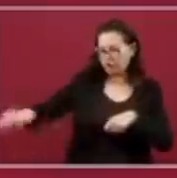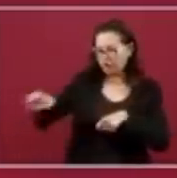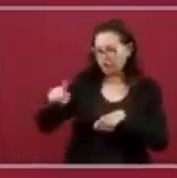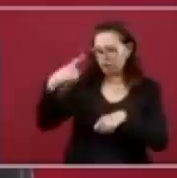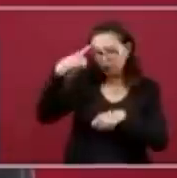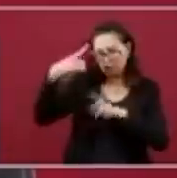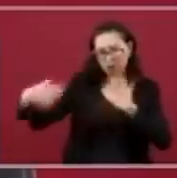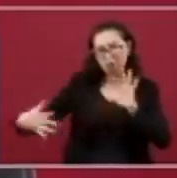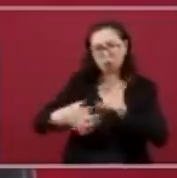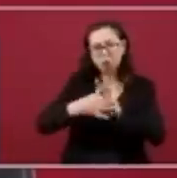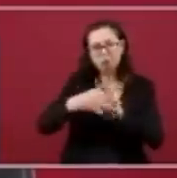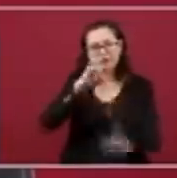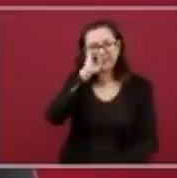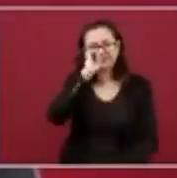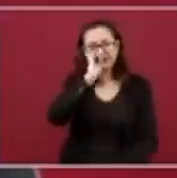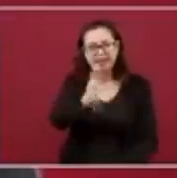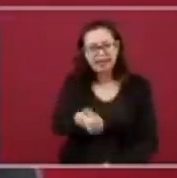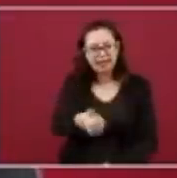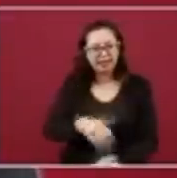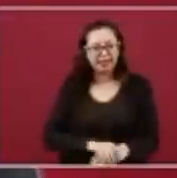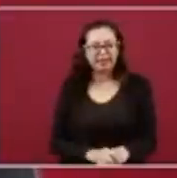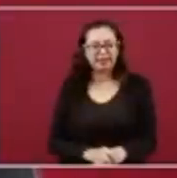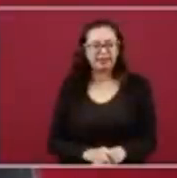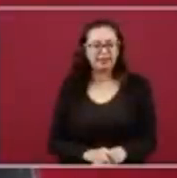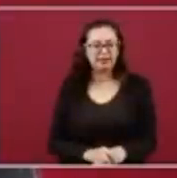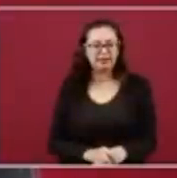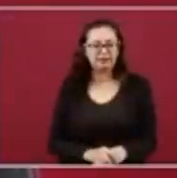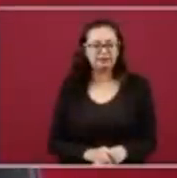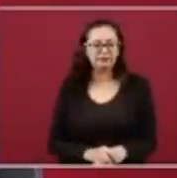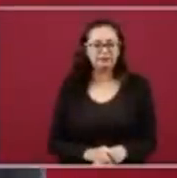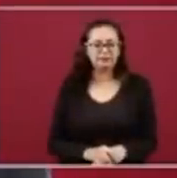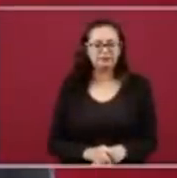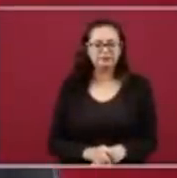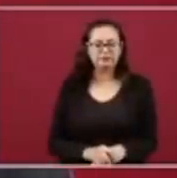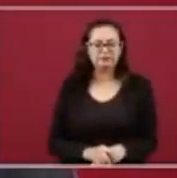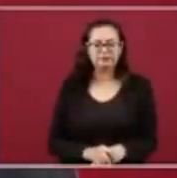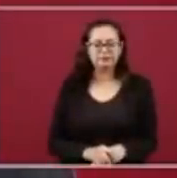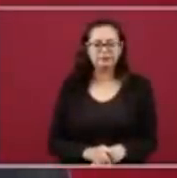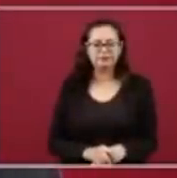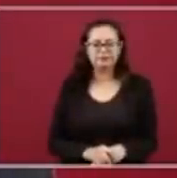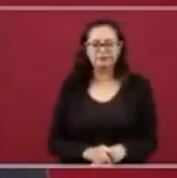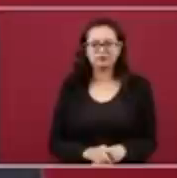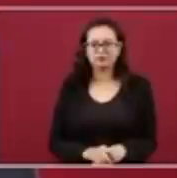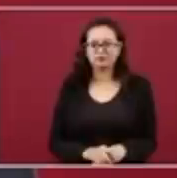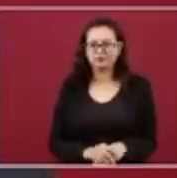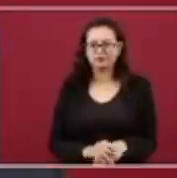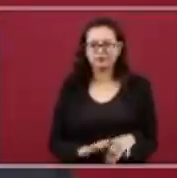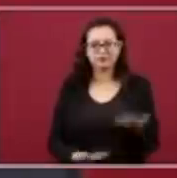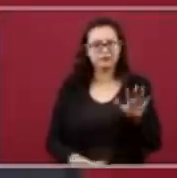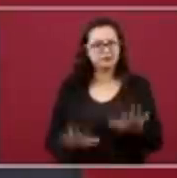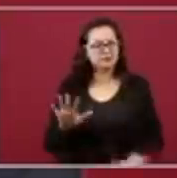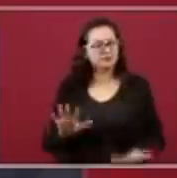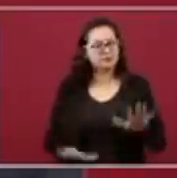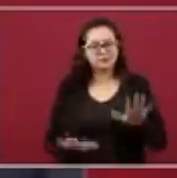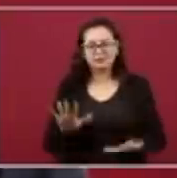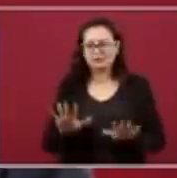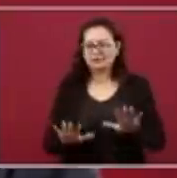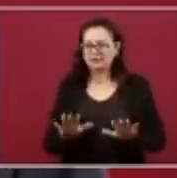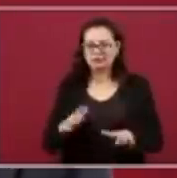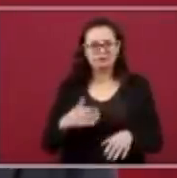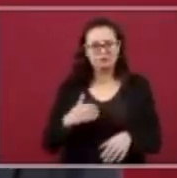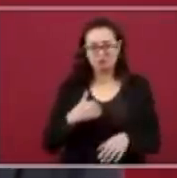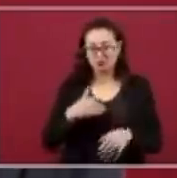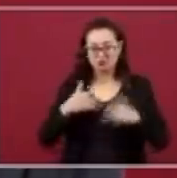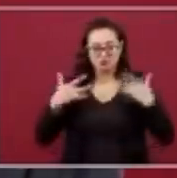común. A veces yo no me puedo meter, tengo que estar ahí en el límite,